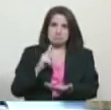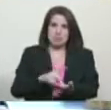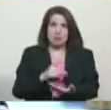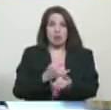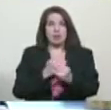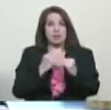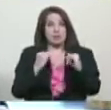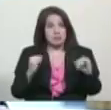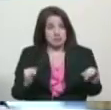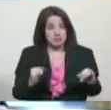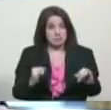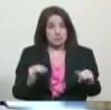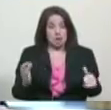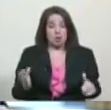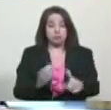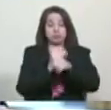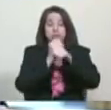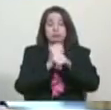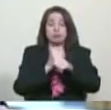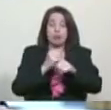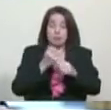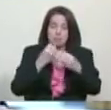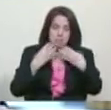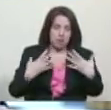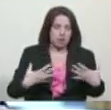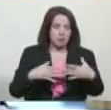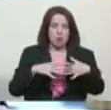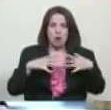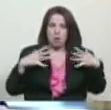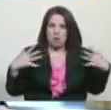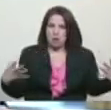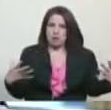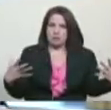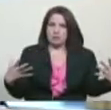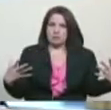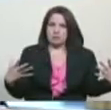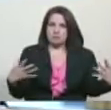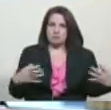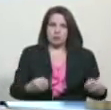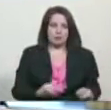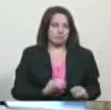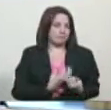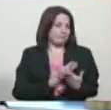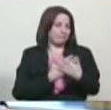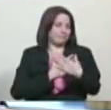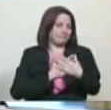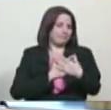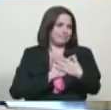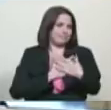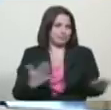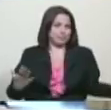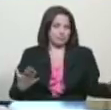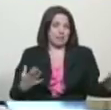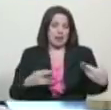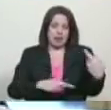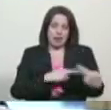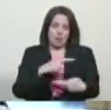independencia, llegaremos a lo bello, a lo grande. Llevaremos porque tenemos el amor, aquí es la revolución del